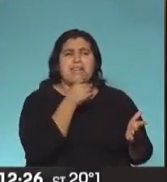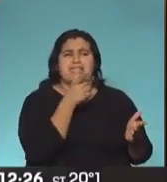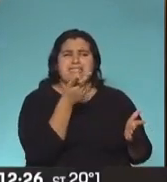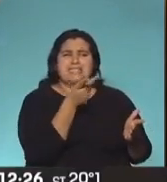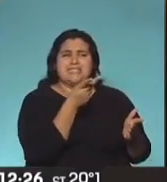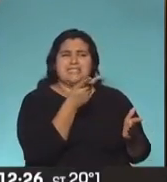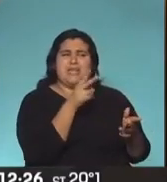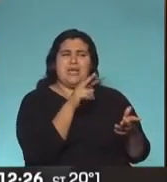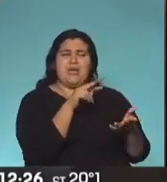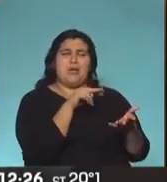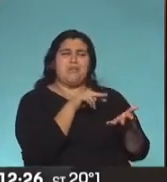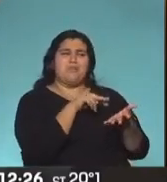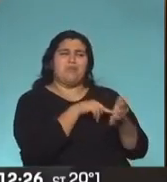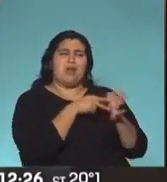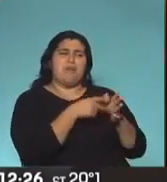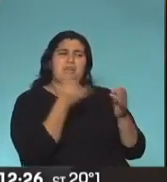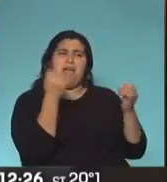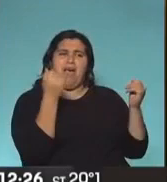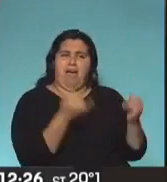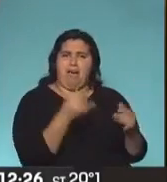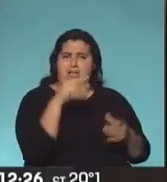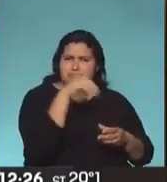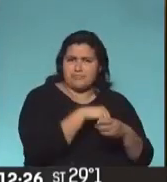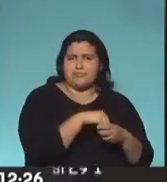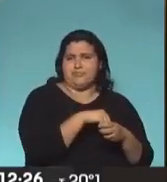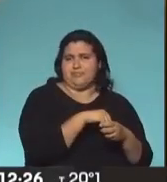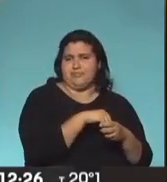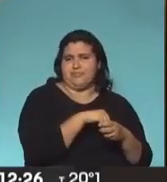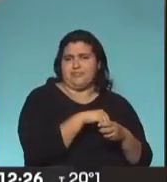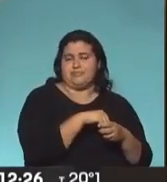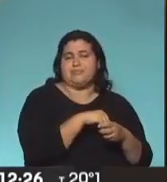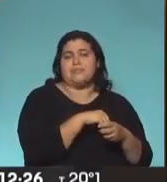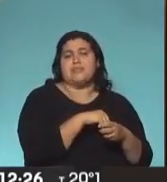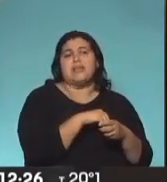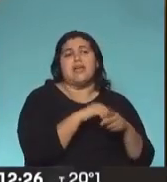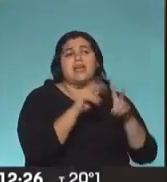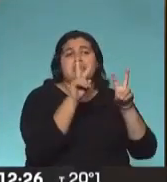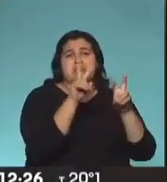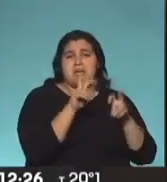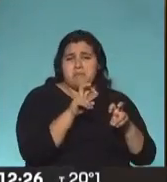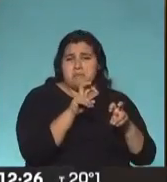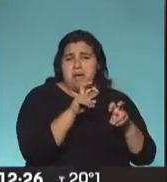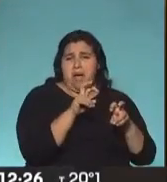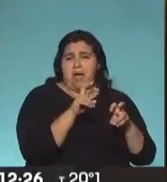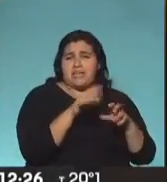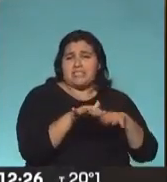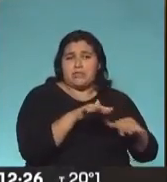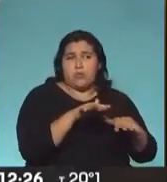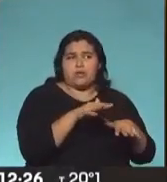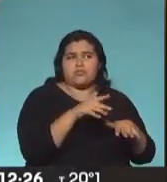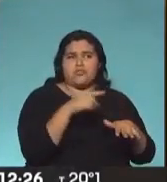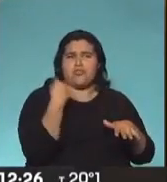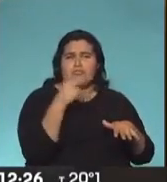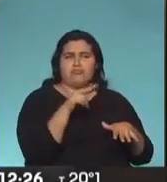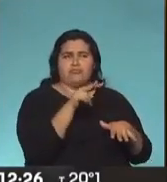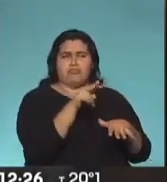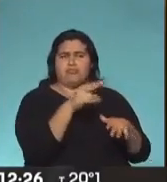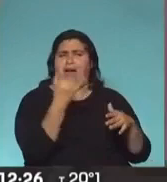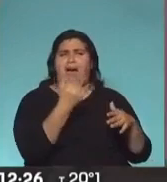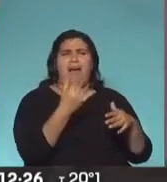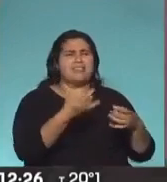y el segundo punto es que el escenario internacional es muy distinto al que estábamos acostumbrados hay una rivalidad